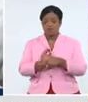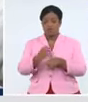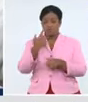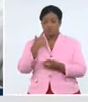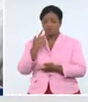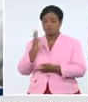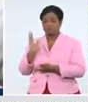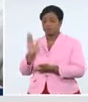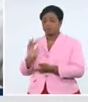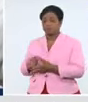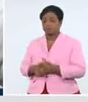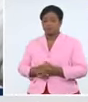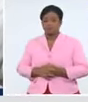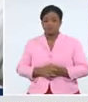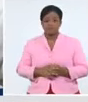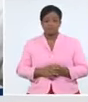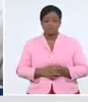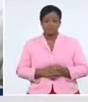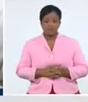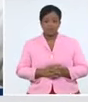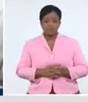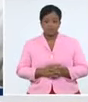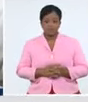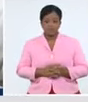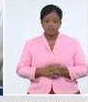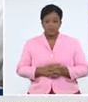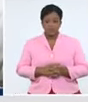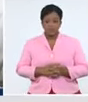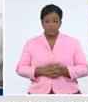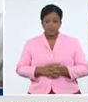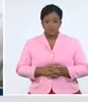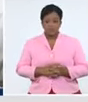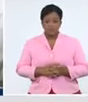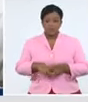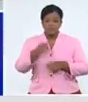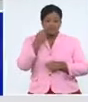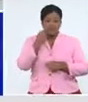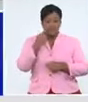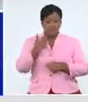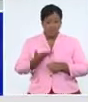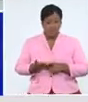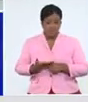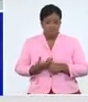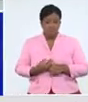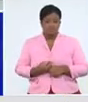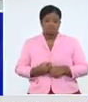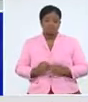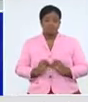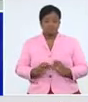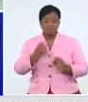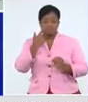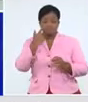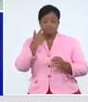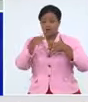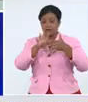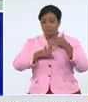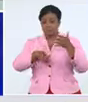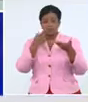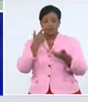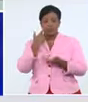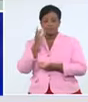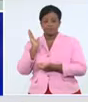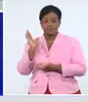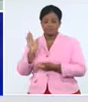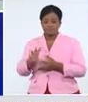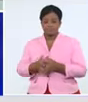durante toda su evolución, donde se puede apreciar, cuando lo proyecten ahí lo tienen. En